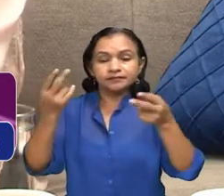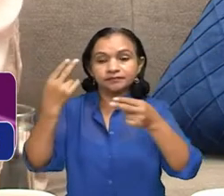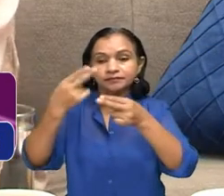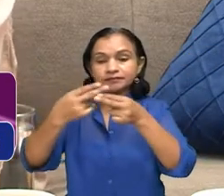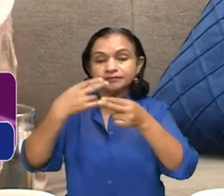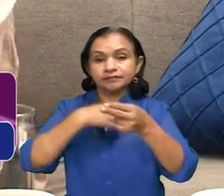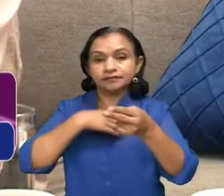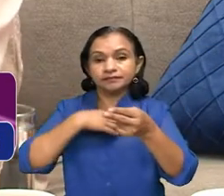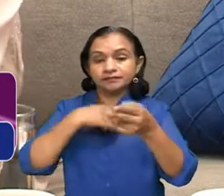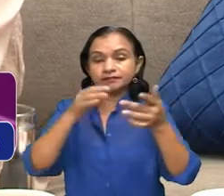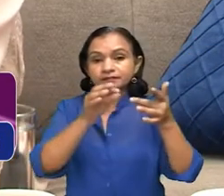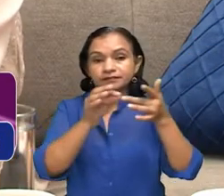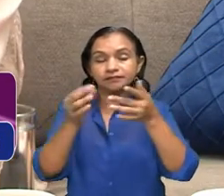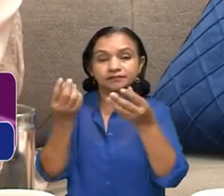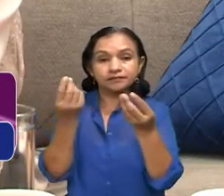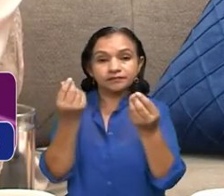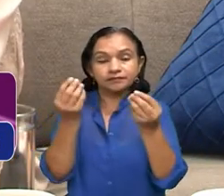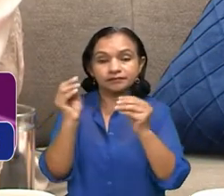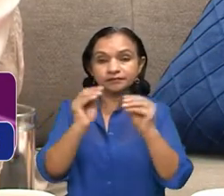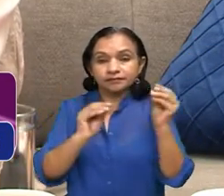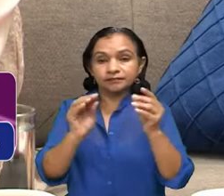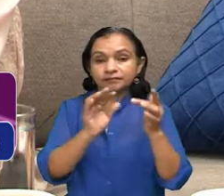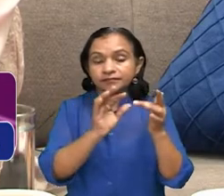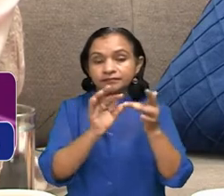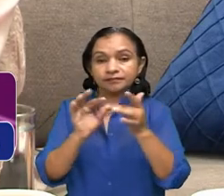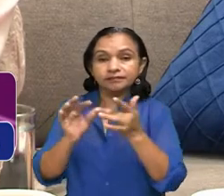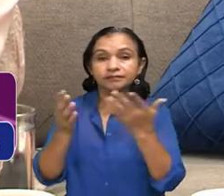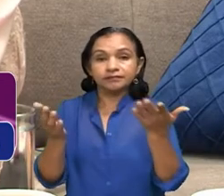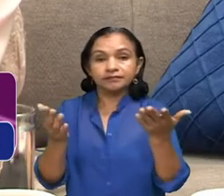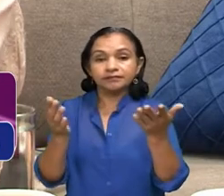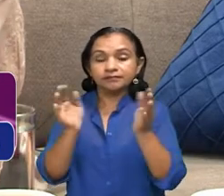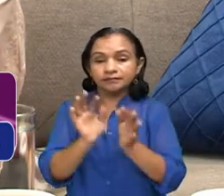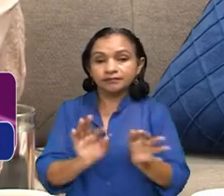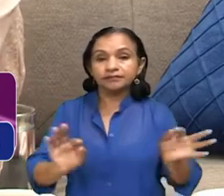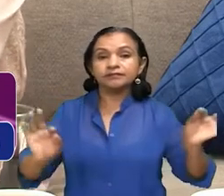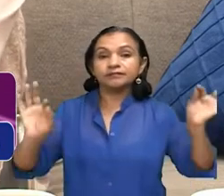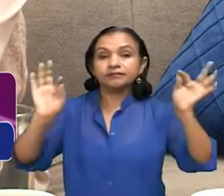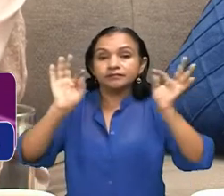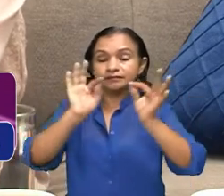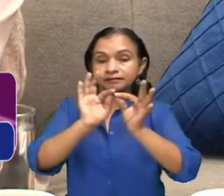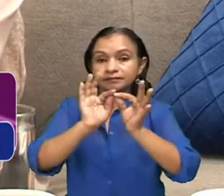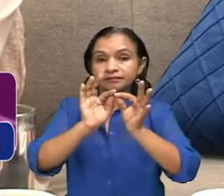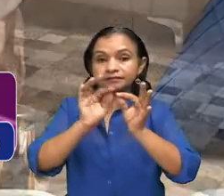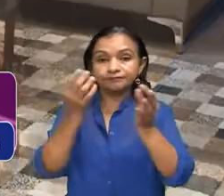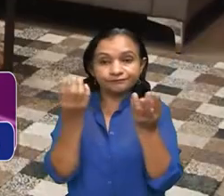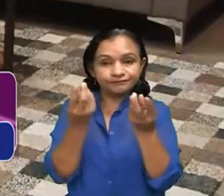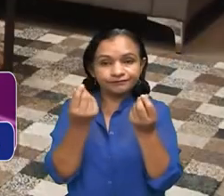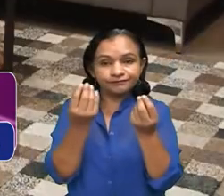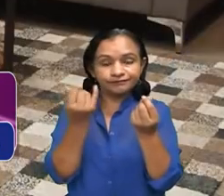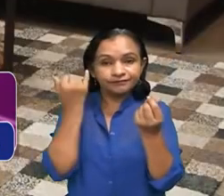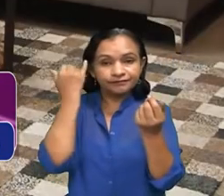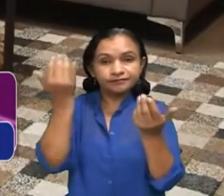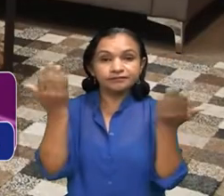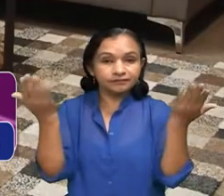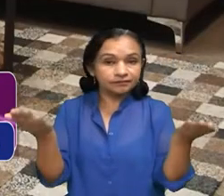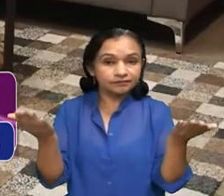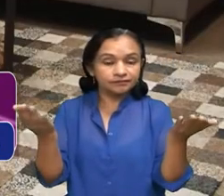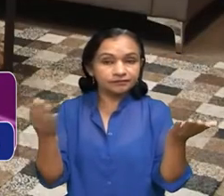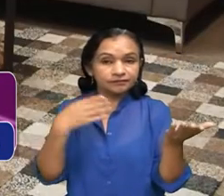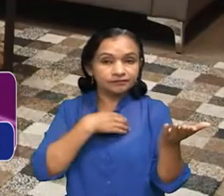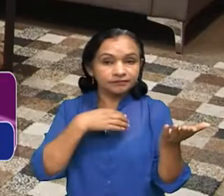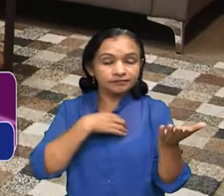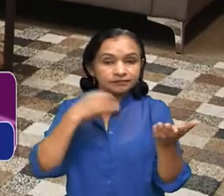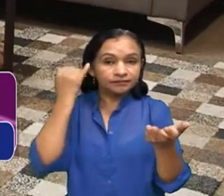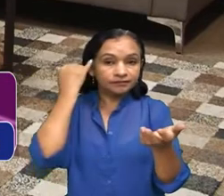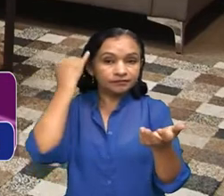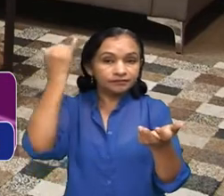porque en la economía creativa y emprendedora es bien importante la propiedad intelectual. Porque claro, como es basado en la